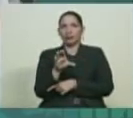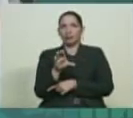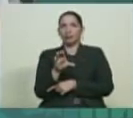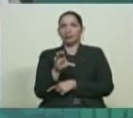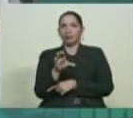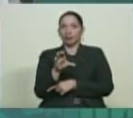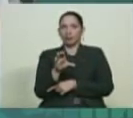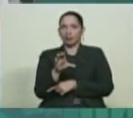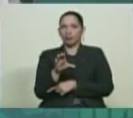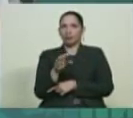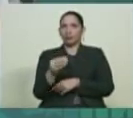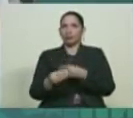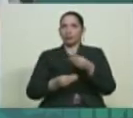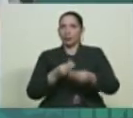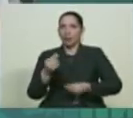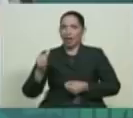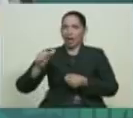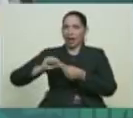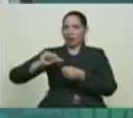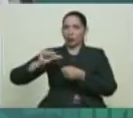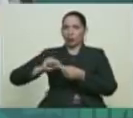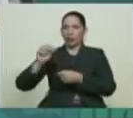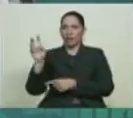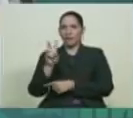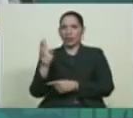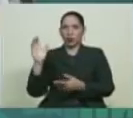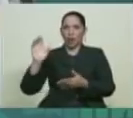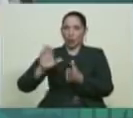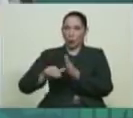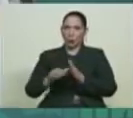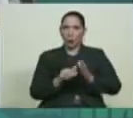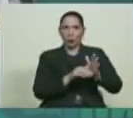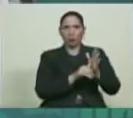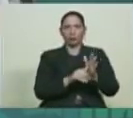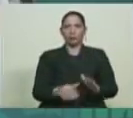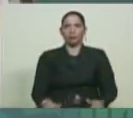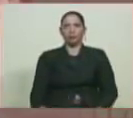robando la gasolina venezolana.